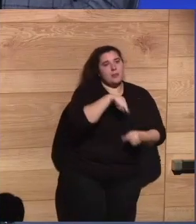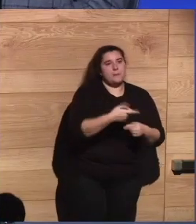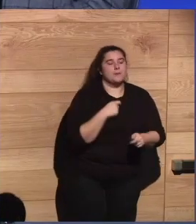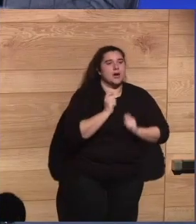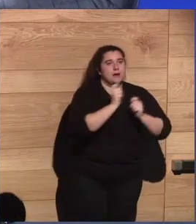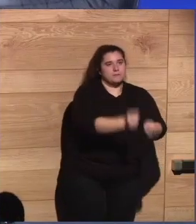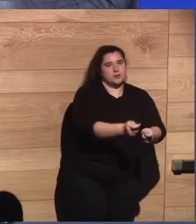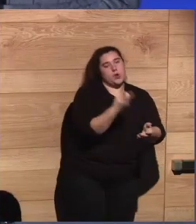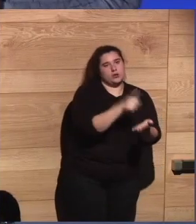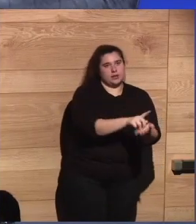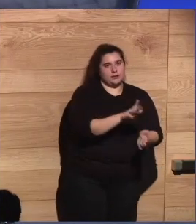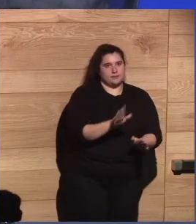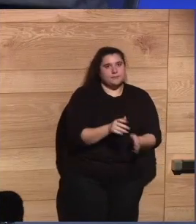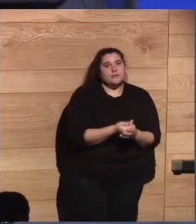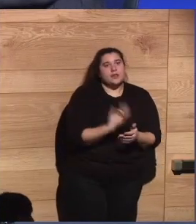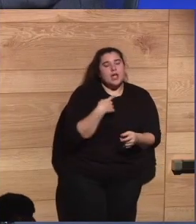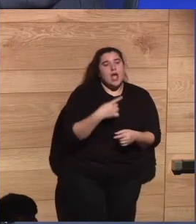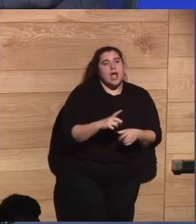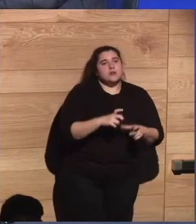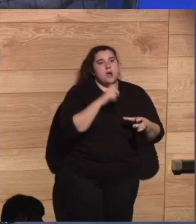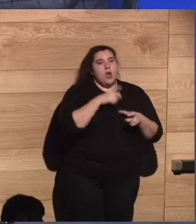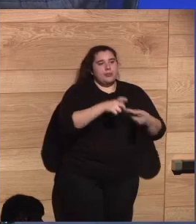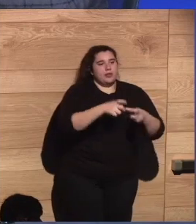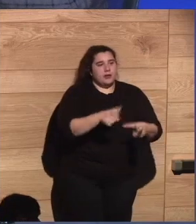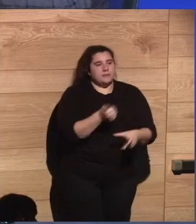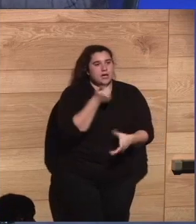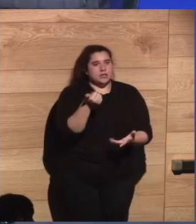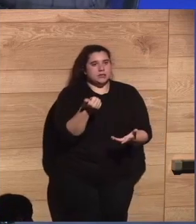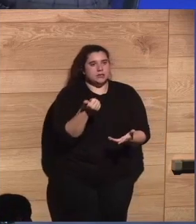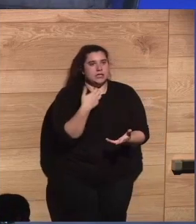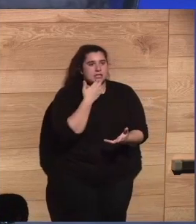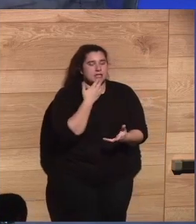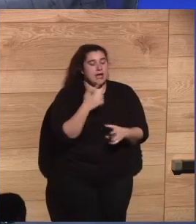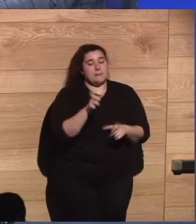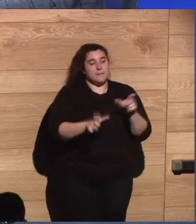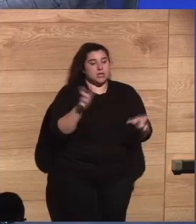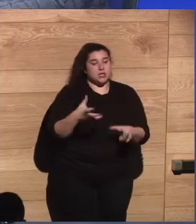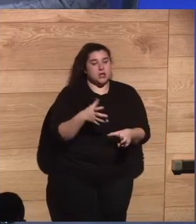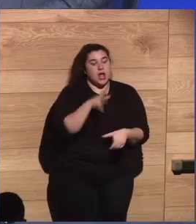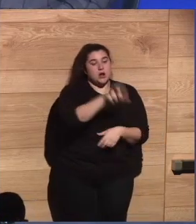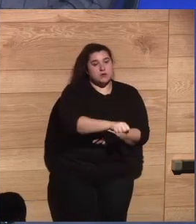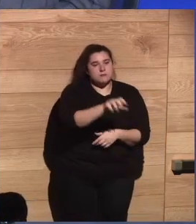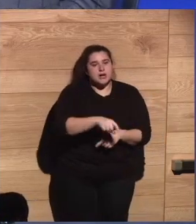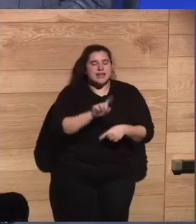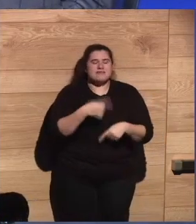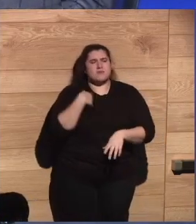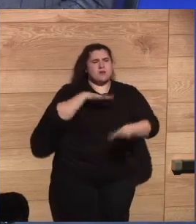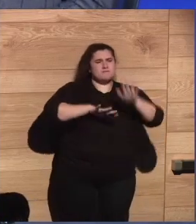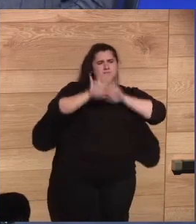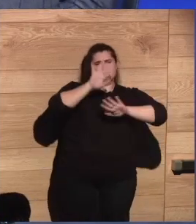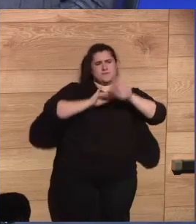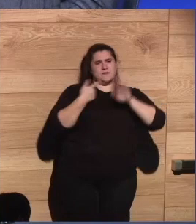claro, es decir, por una parte es el más devuelto, es decir, la gente lo compraba, se desconcertaba y lo devolvía. Por otro